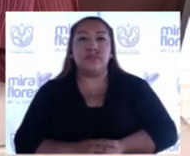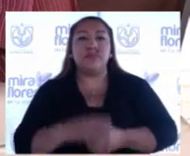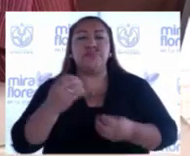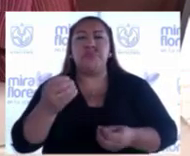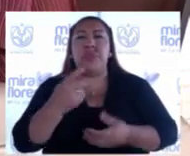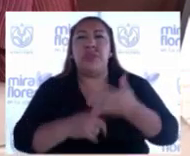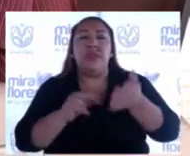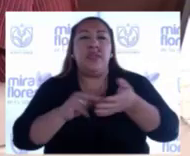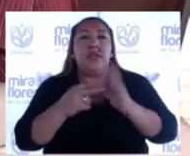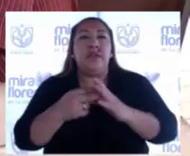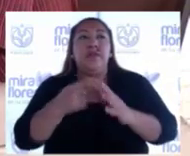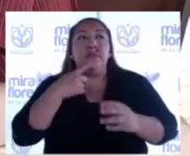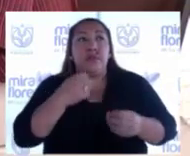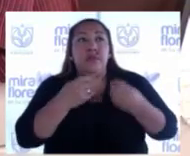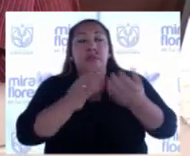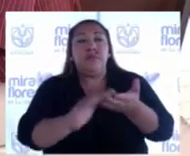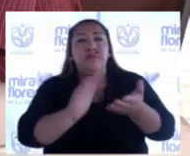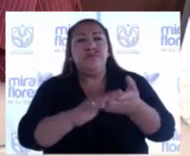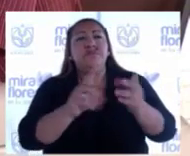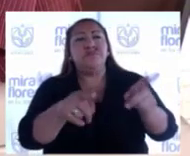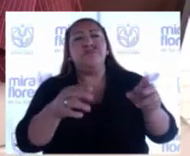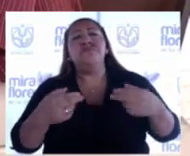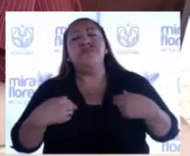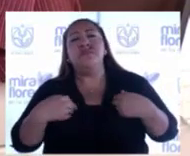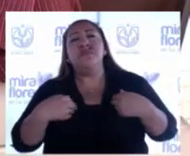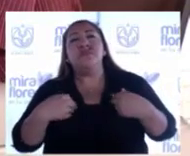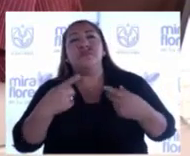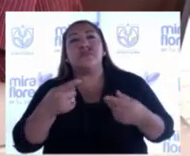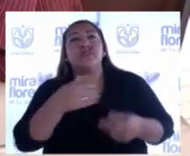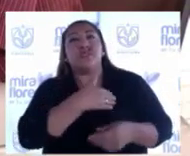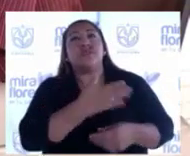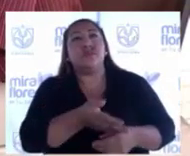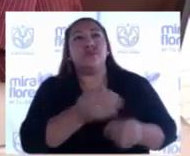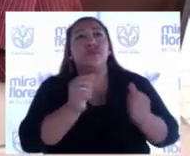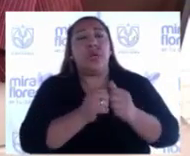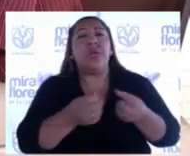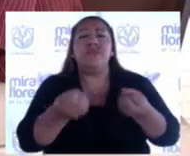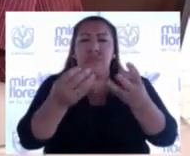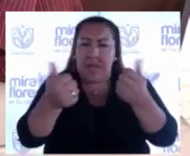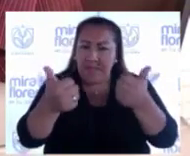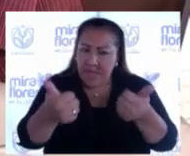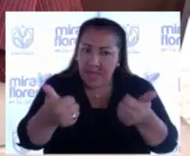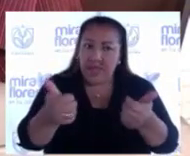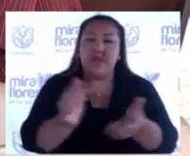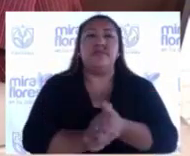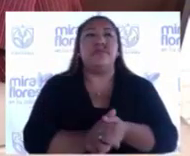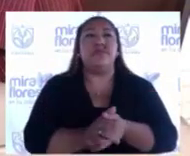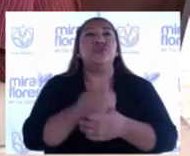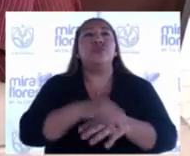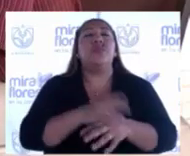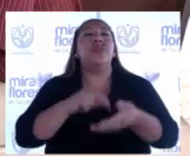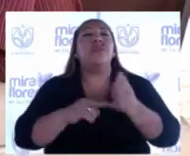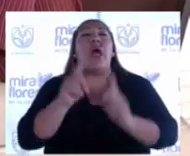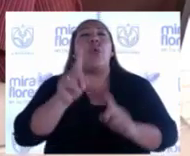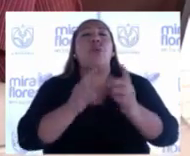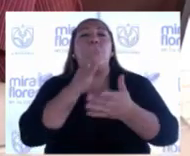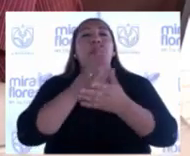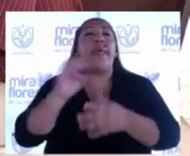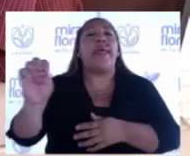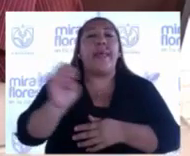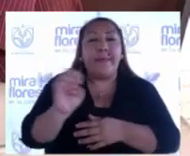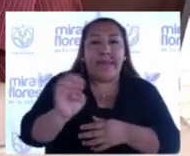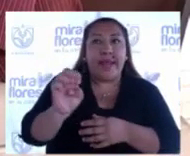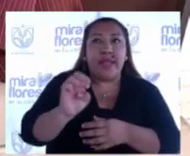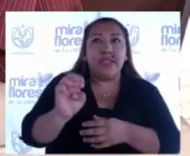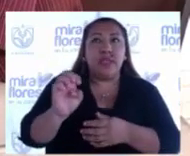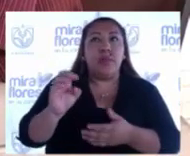los motivos por el cual deben tener estos privilegios? Está bien que estén en el ROF para emergencias. Se entiende que son